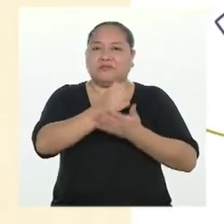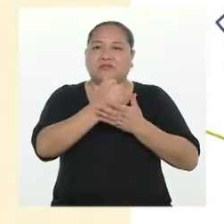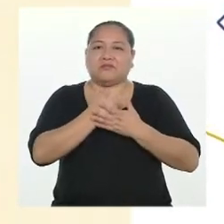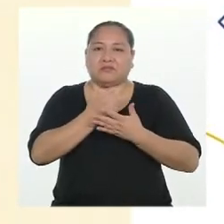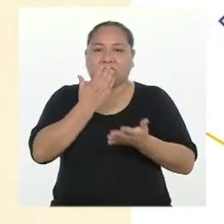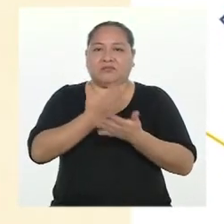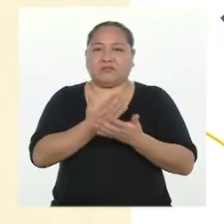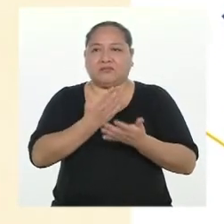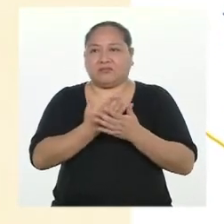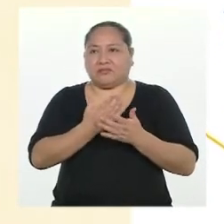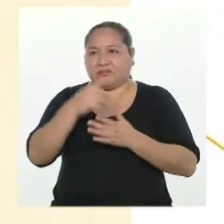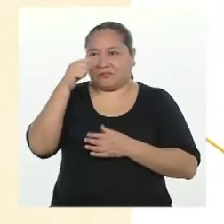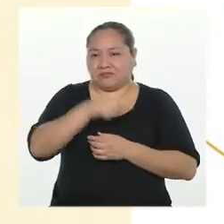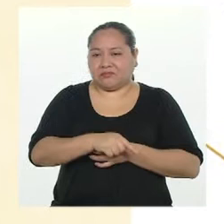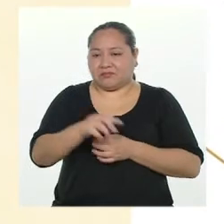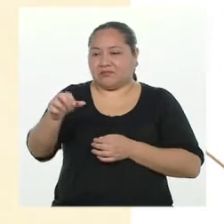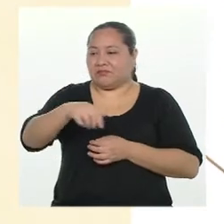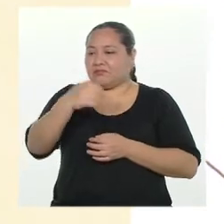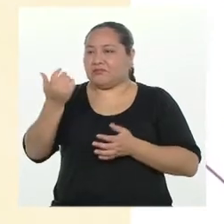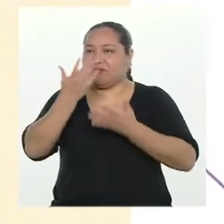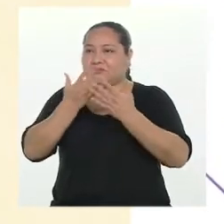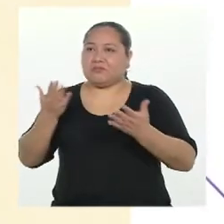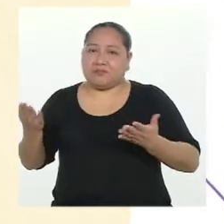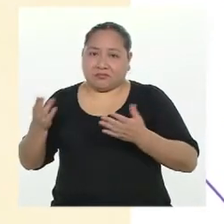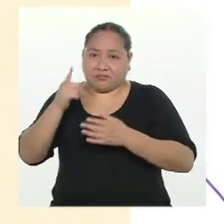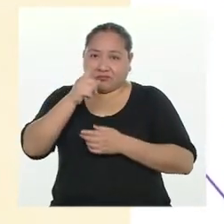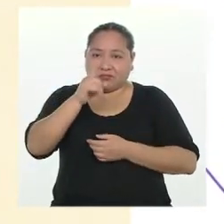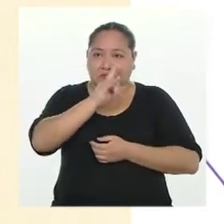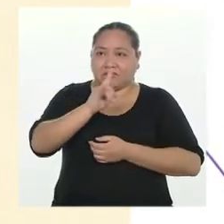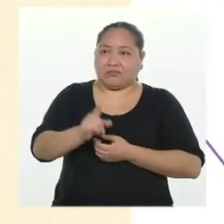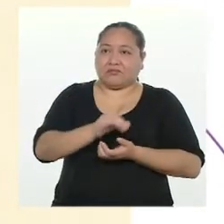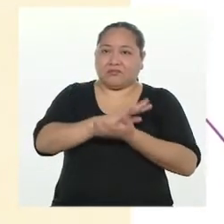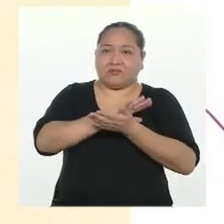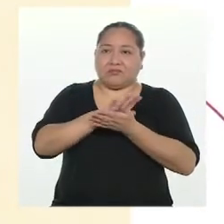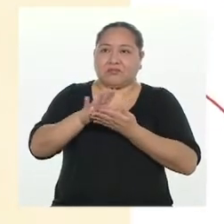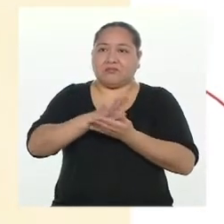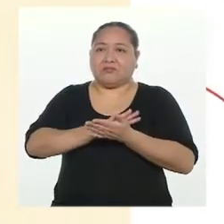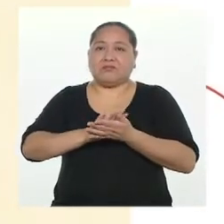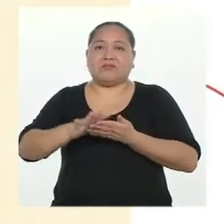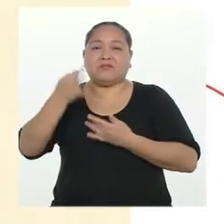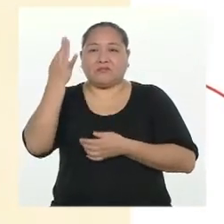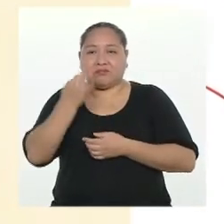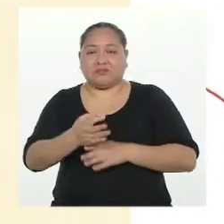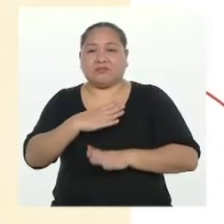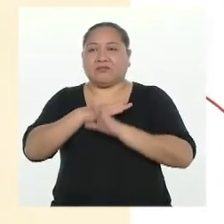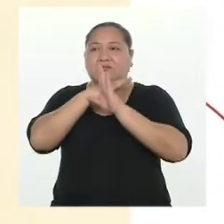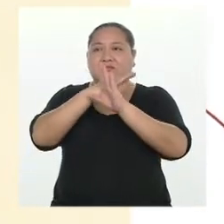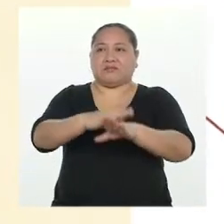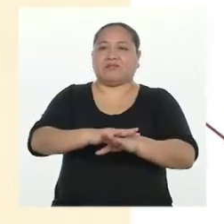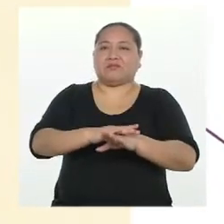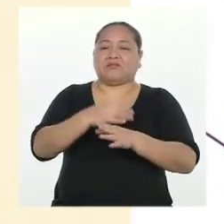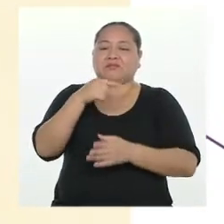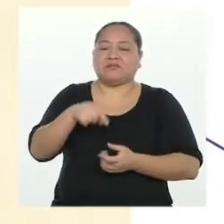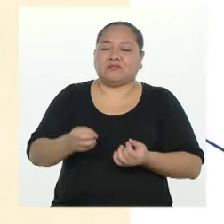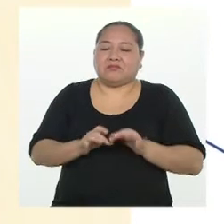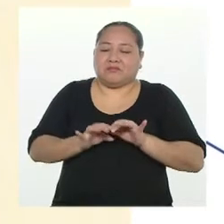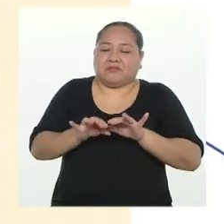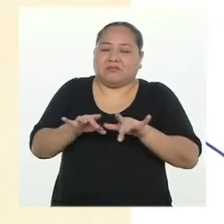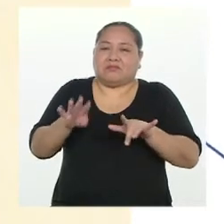para comparar si los demás productos utilizados para la limpieza realmente evitan la presencia de